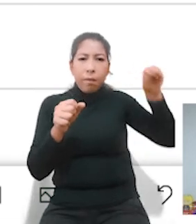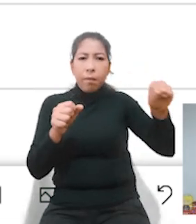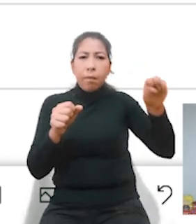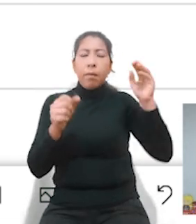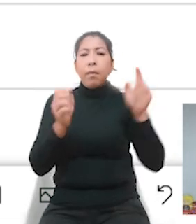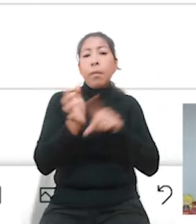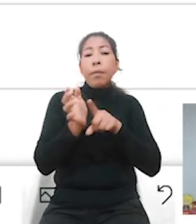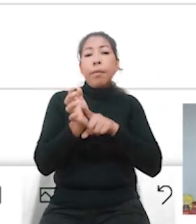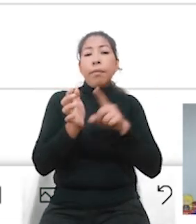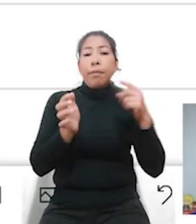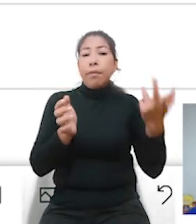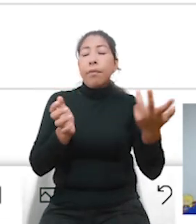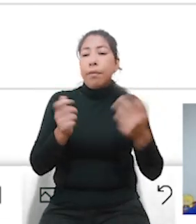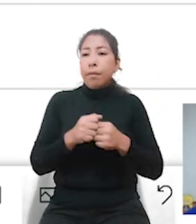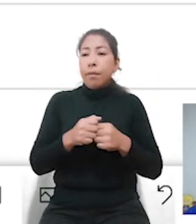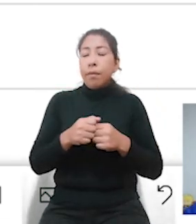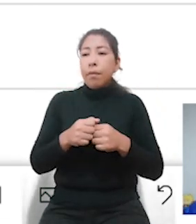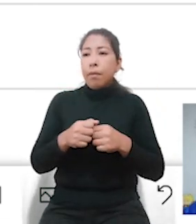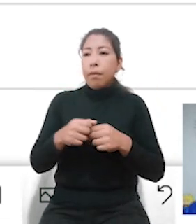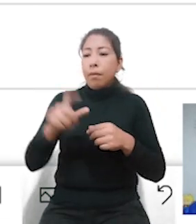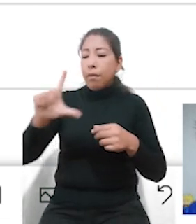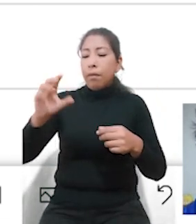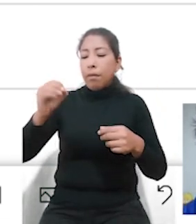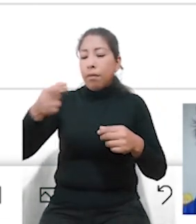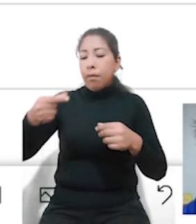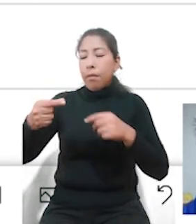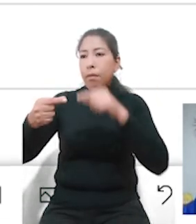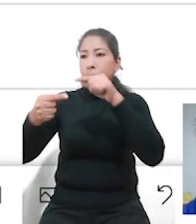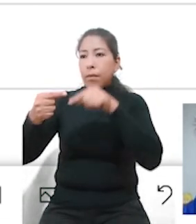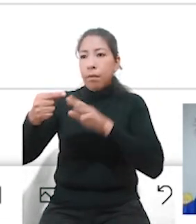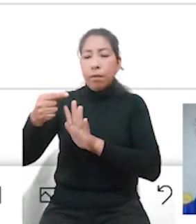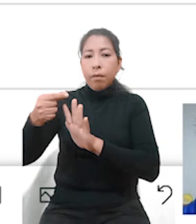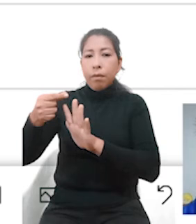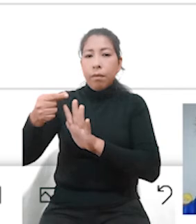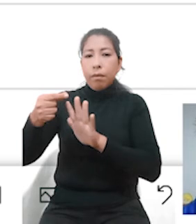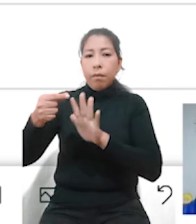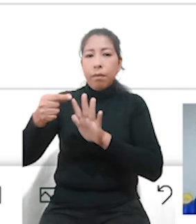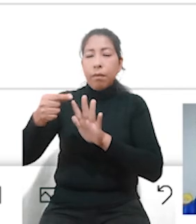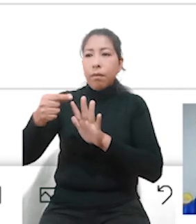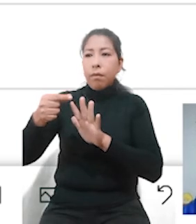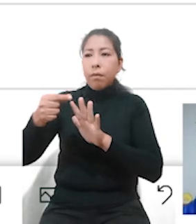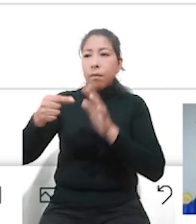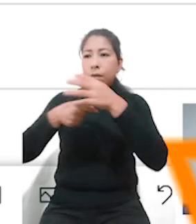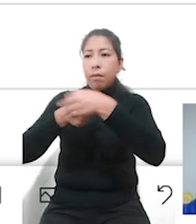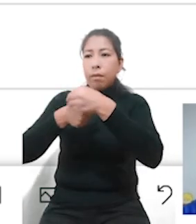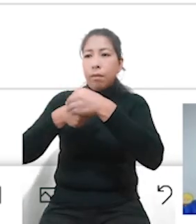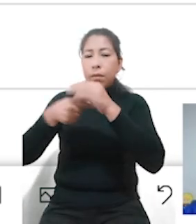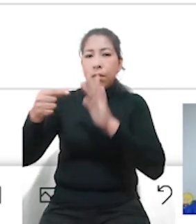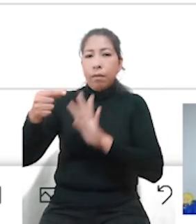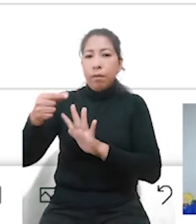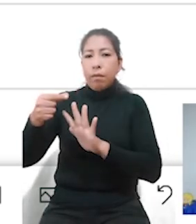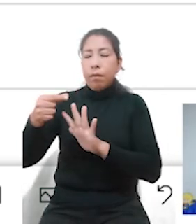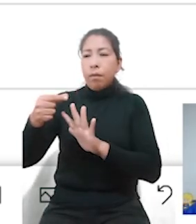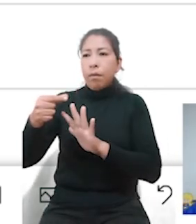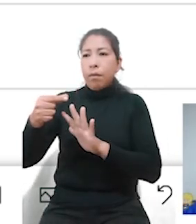miembro a restar. Entonces anotamos logaritmo en base 5, estoy copiando porque vamos